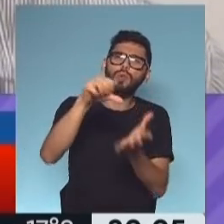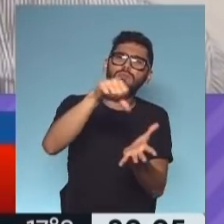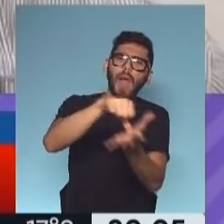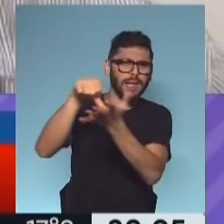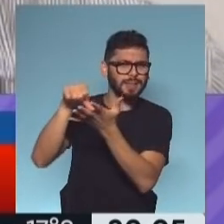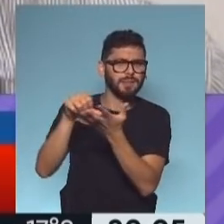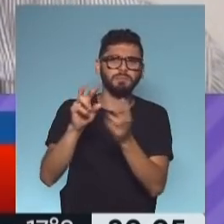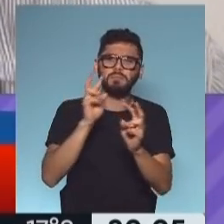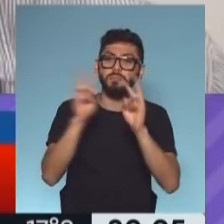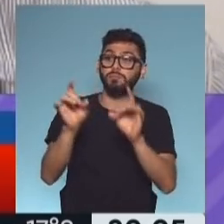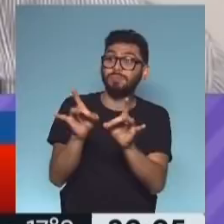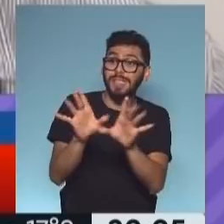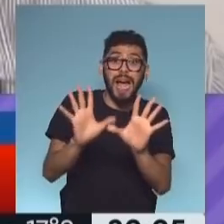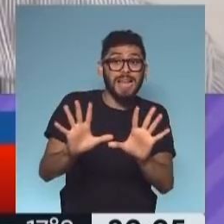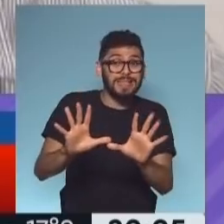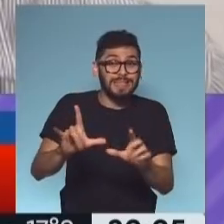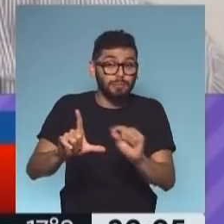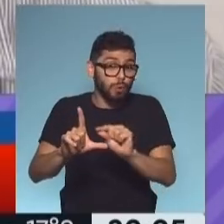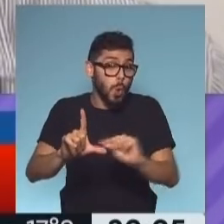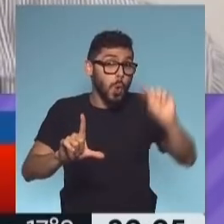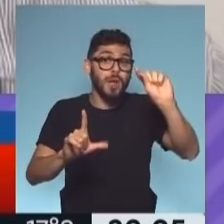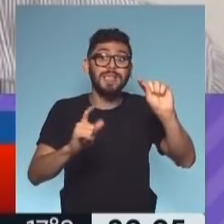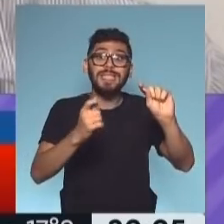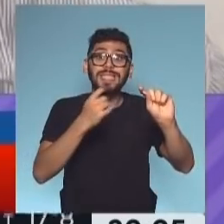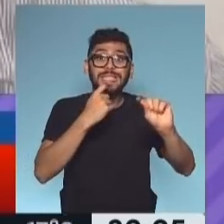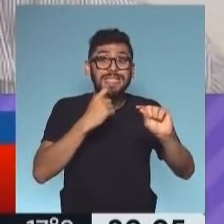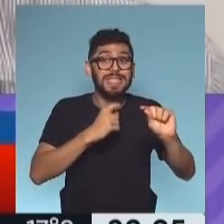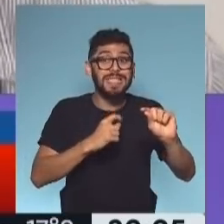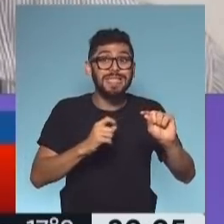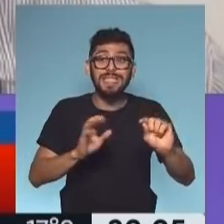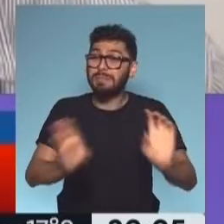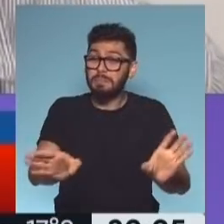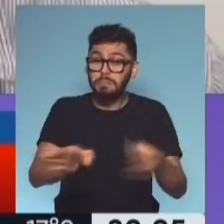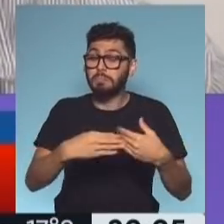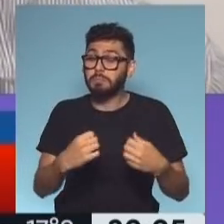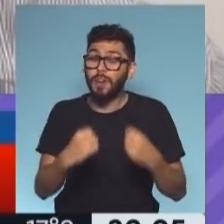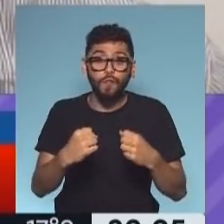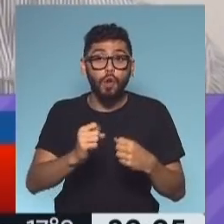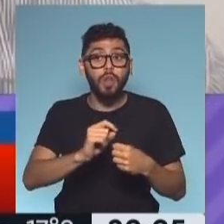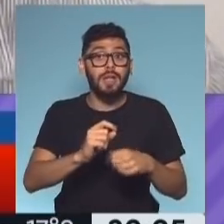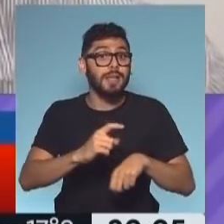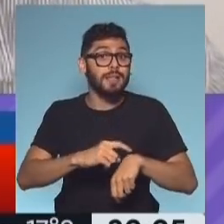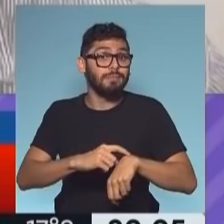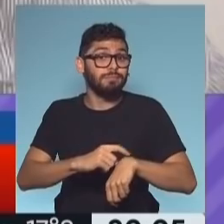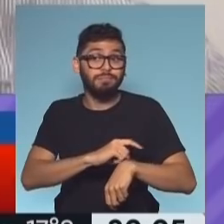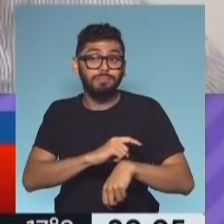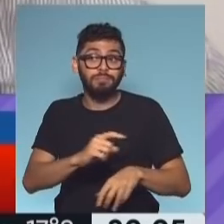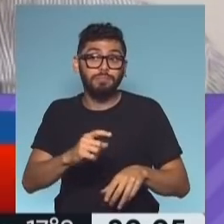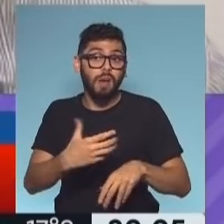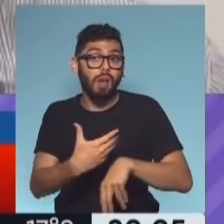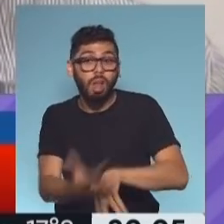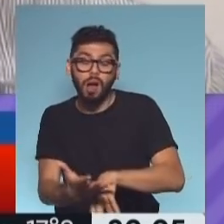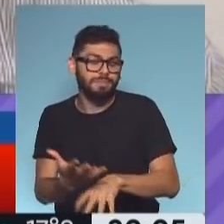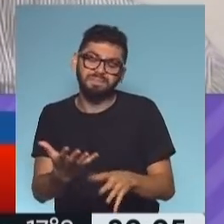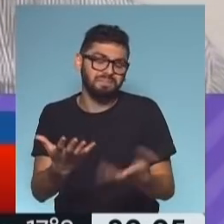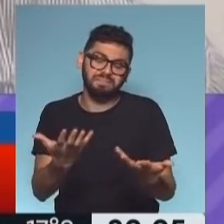cuando hubo una curva de estas características, si no se tomaron medidas fuertes y a tiempo, terminó con una presión o un colapso del sistema de salud, que es